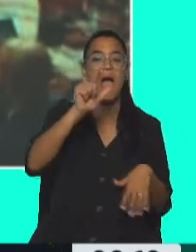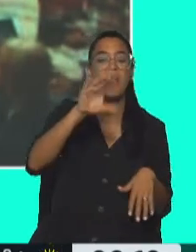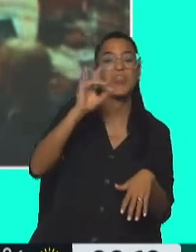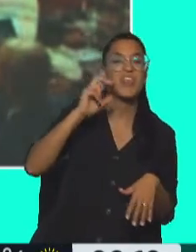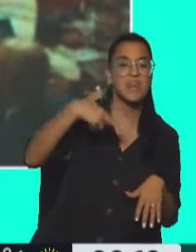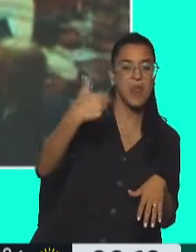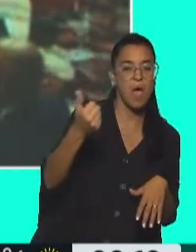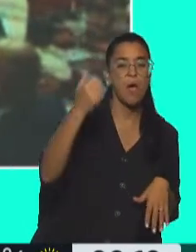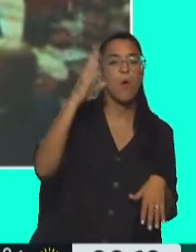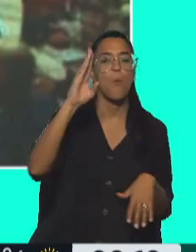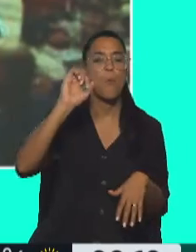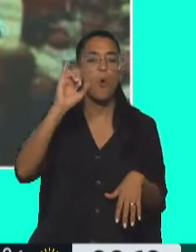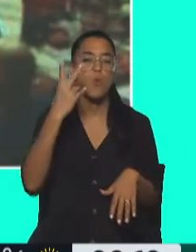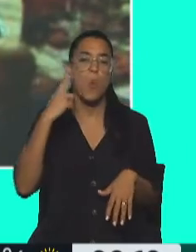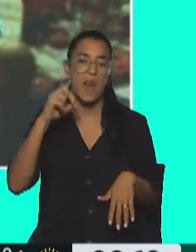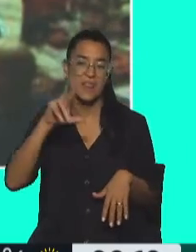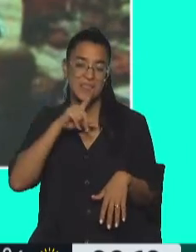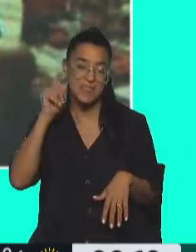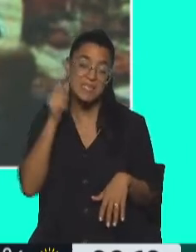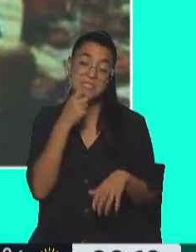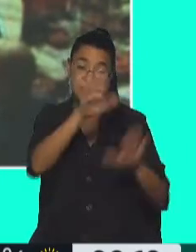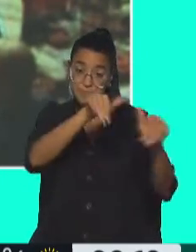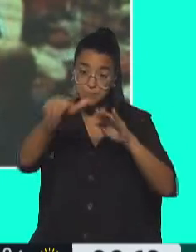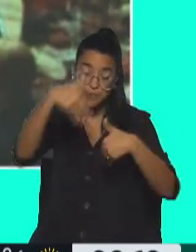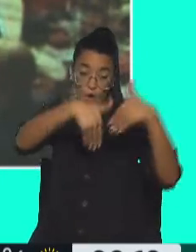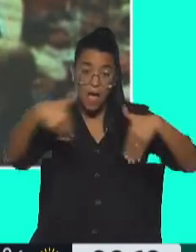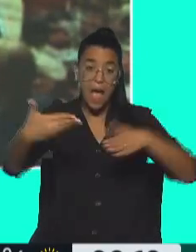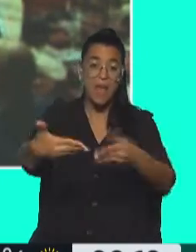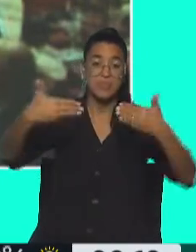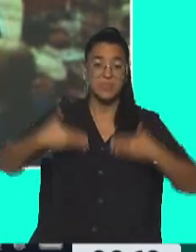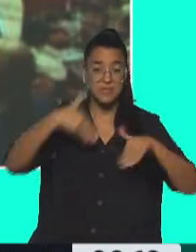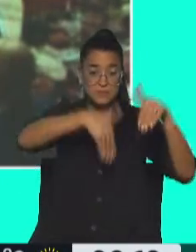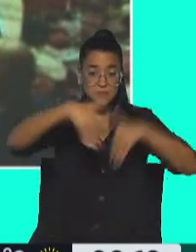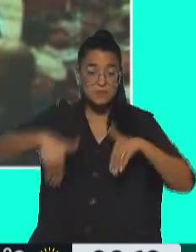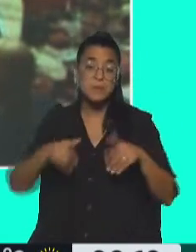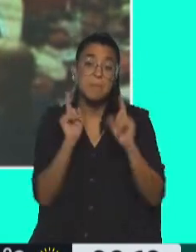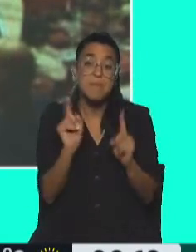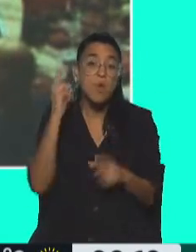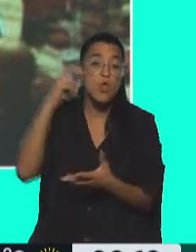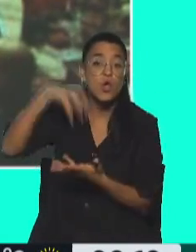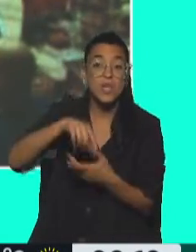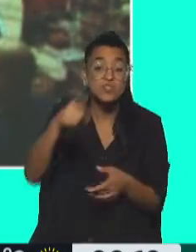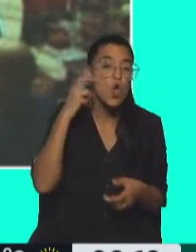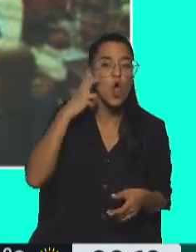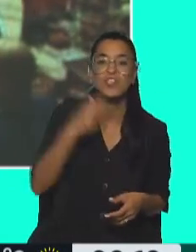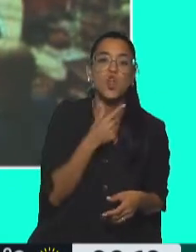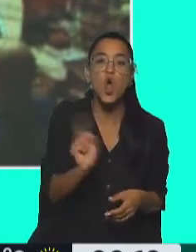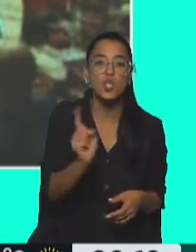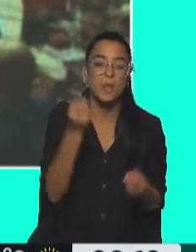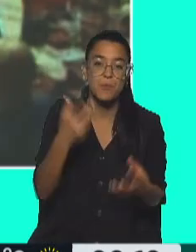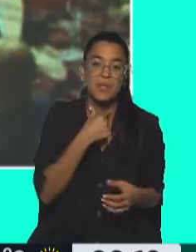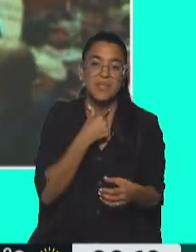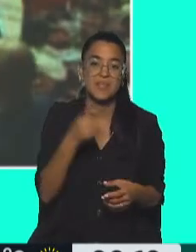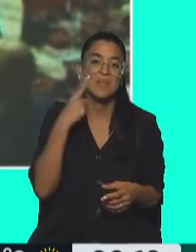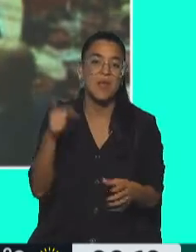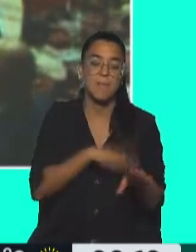nueva presidenta, si va a convocar elecciones anticipadas, inclusive del Congreso. Esto el Congreso no lo quiere porque quiere que se respeten